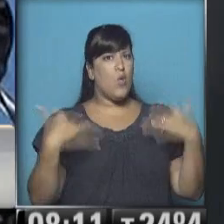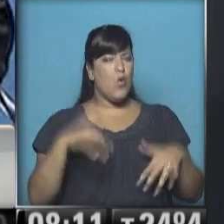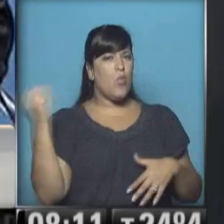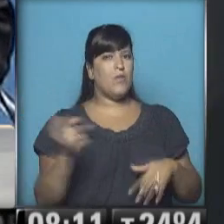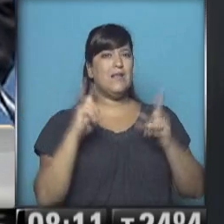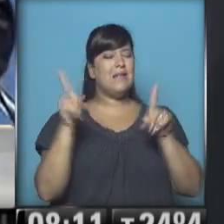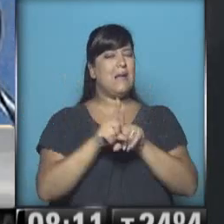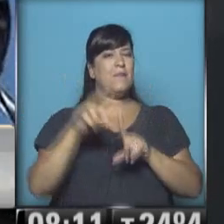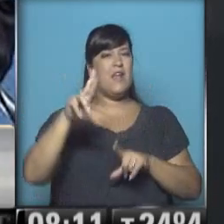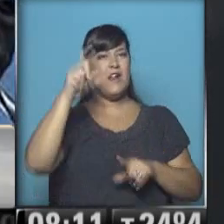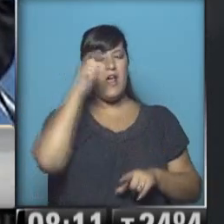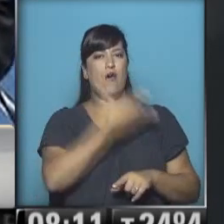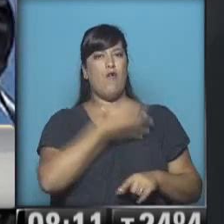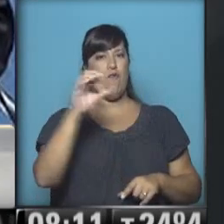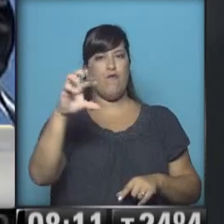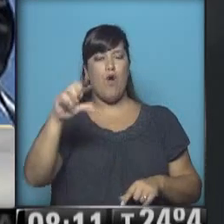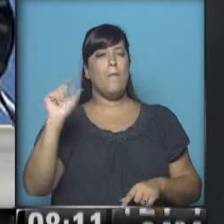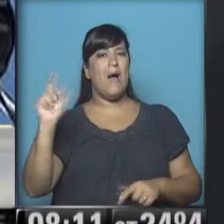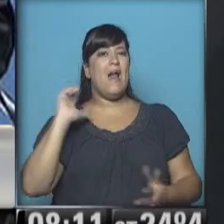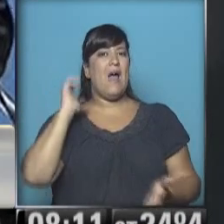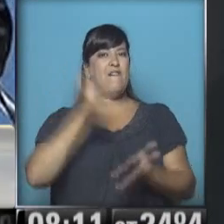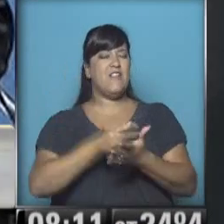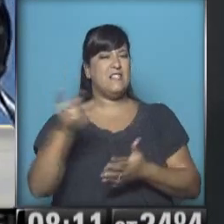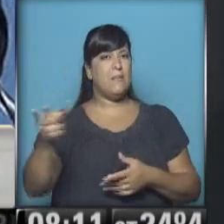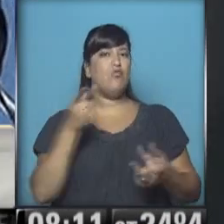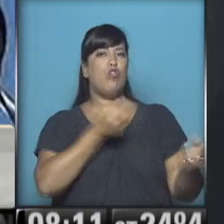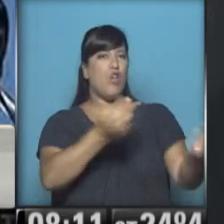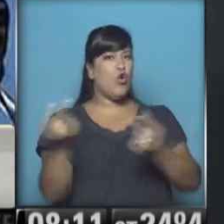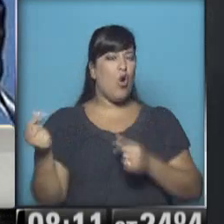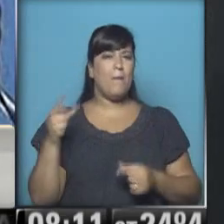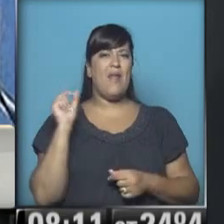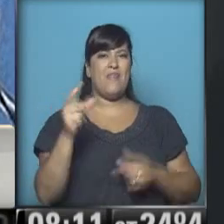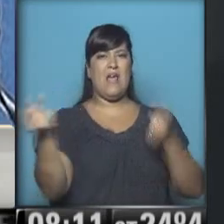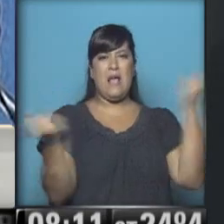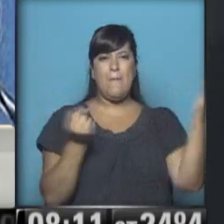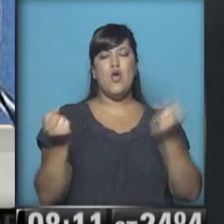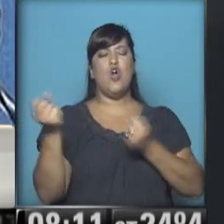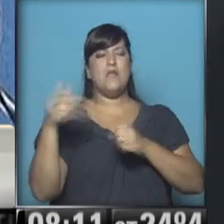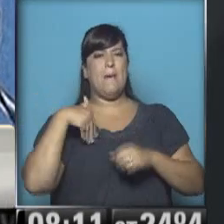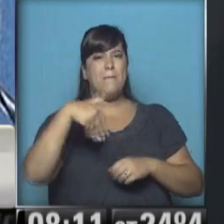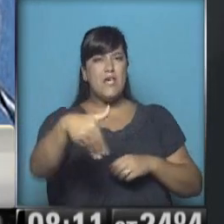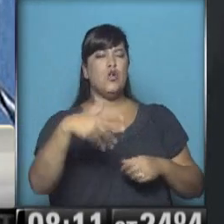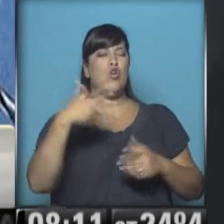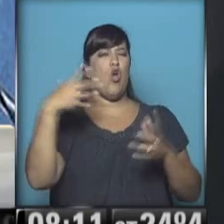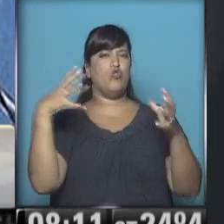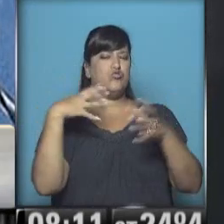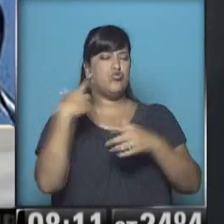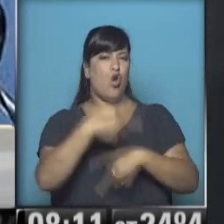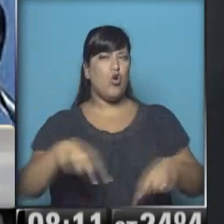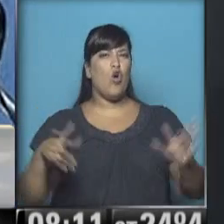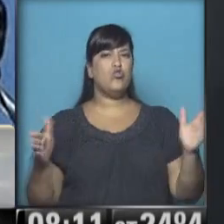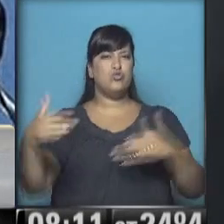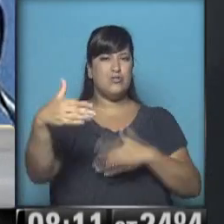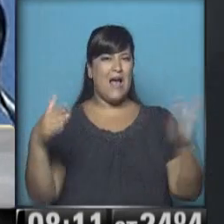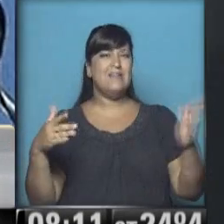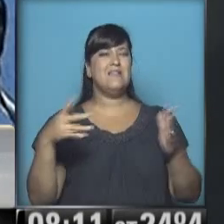Refop, para el financiamiento de compras de camiones, micros, equipos de riesgo y de riego y maquinarias.